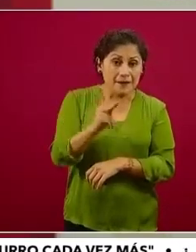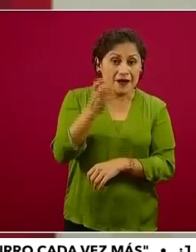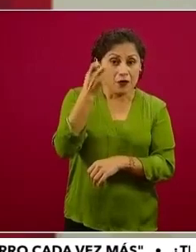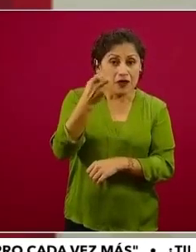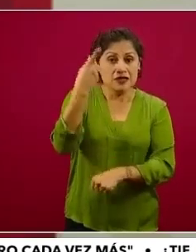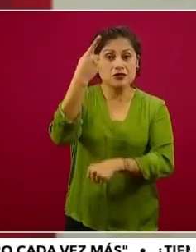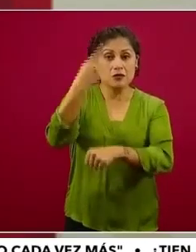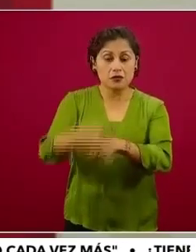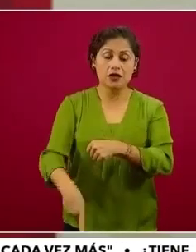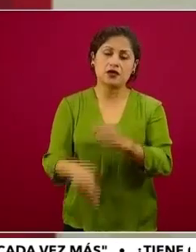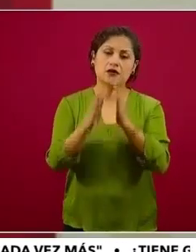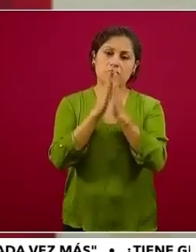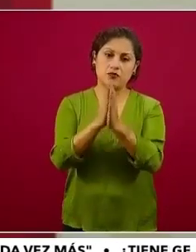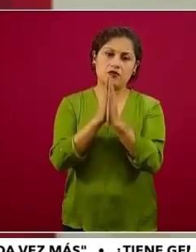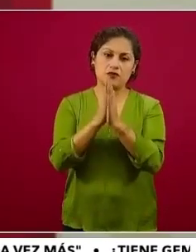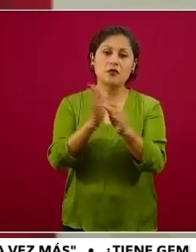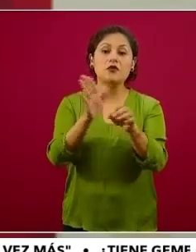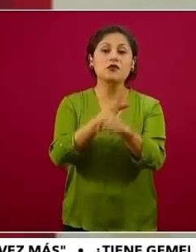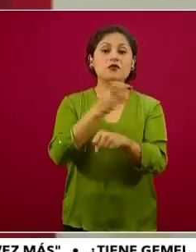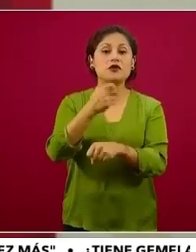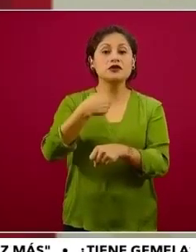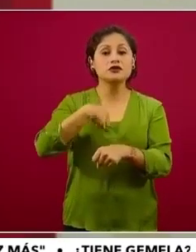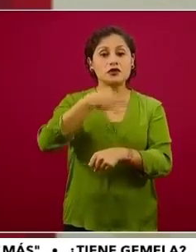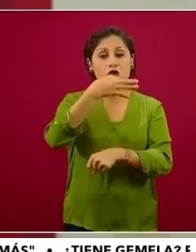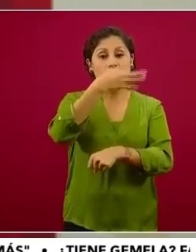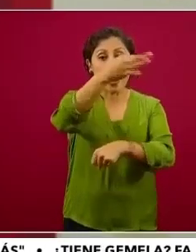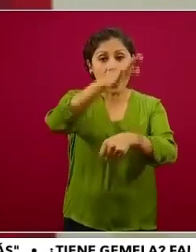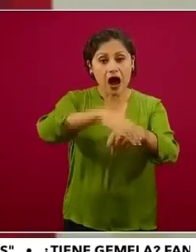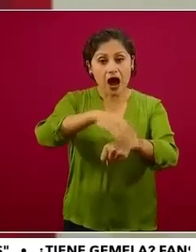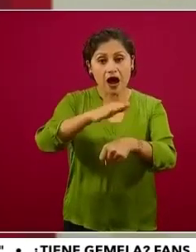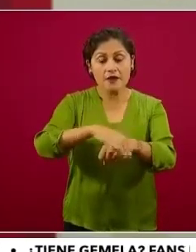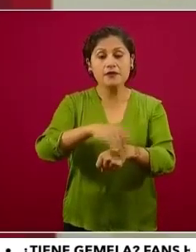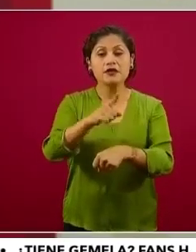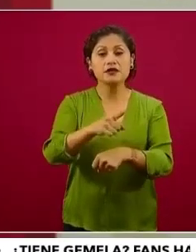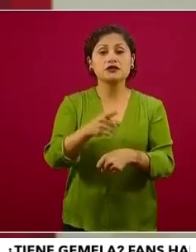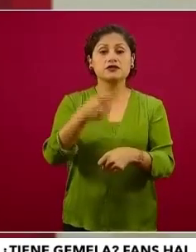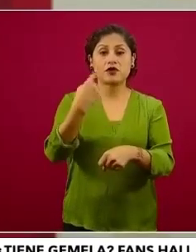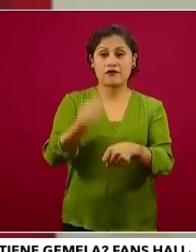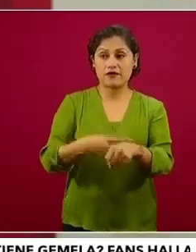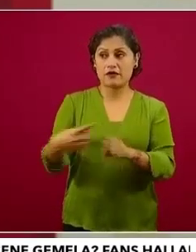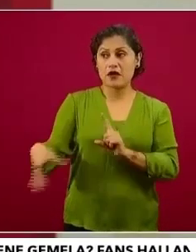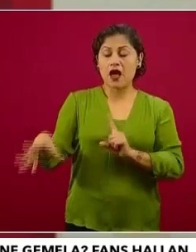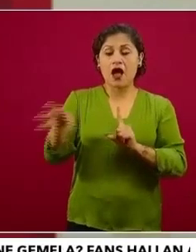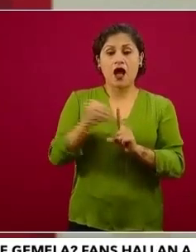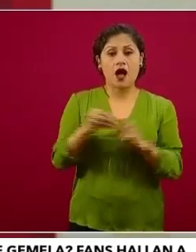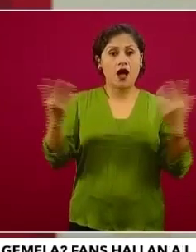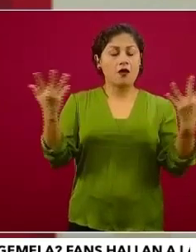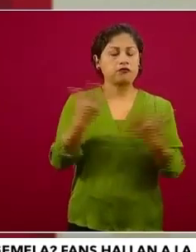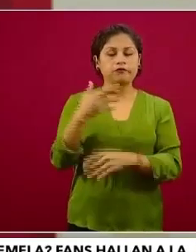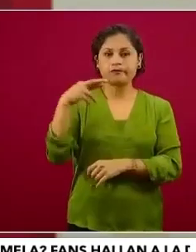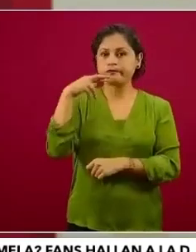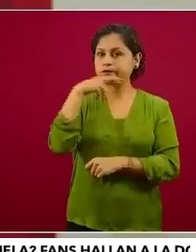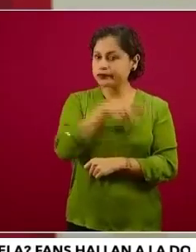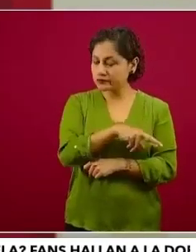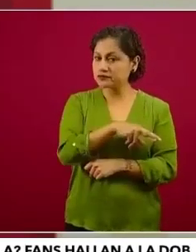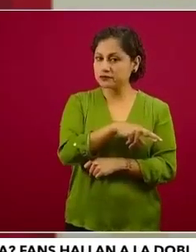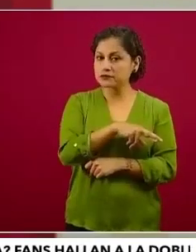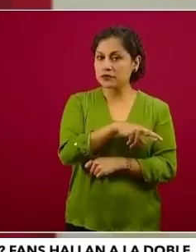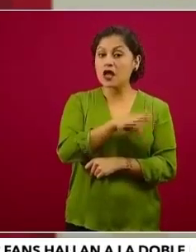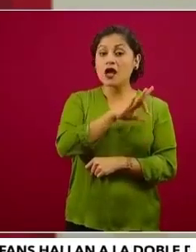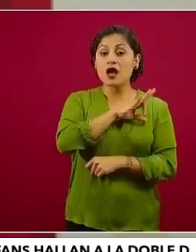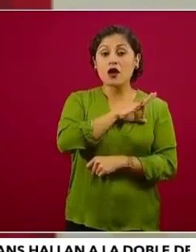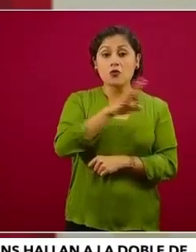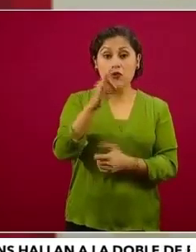enfermedad puede sorprender a las personas, no hay que tomarla a la ligera, es una enfermedad que puede ser grave, muy grave